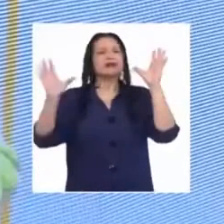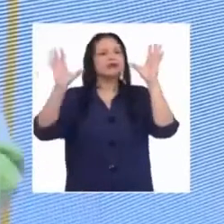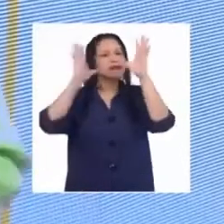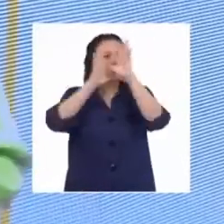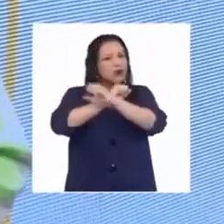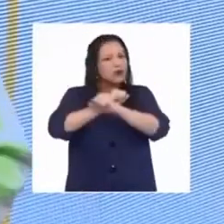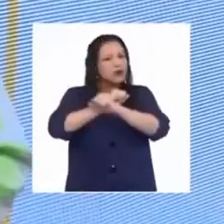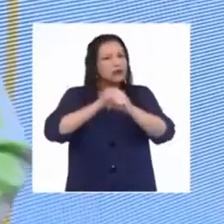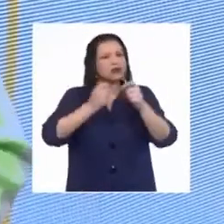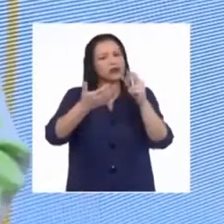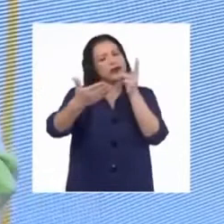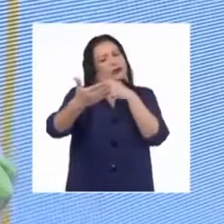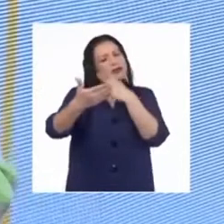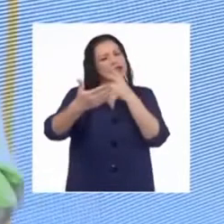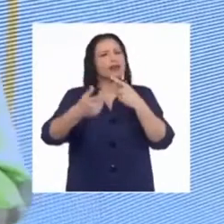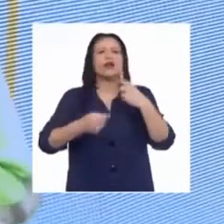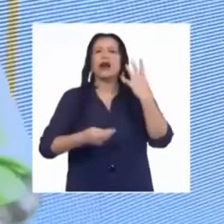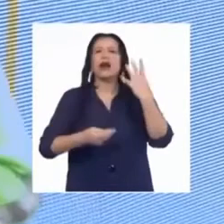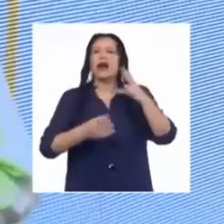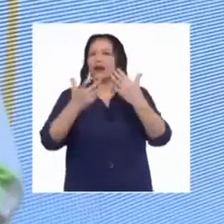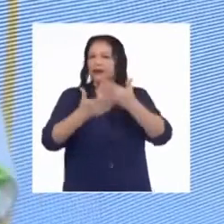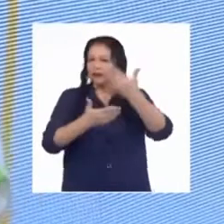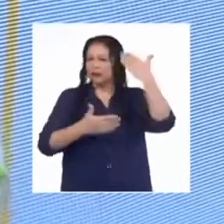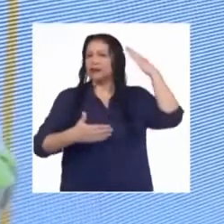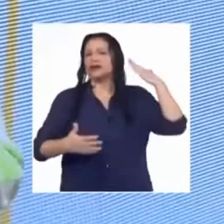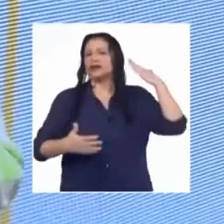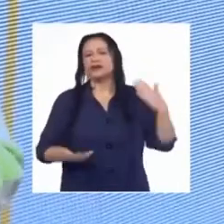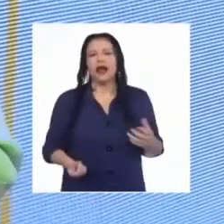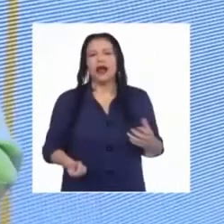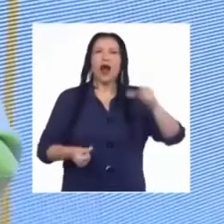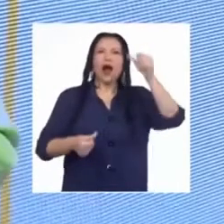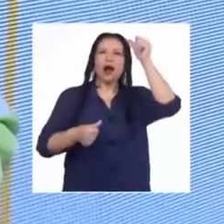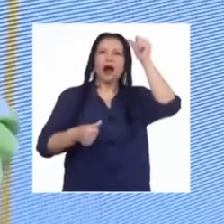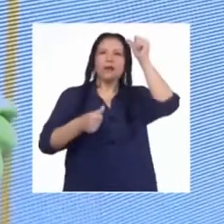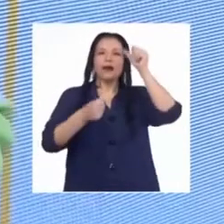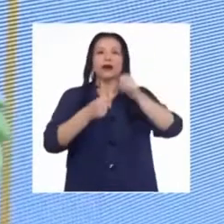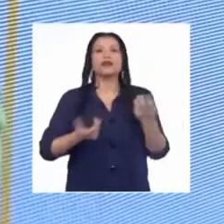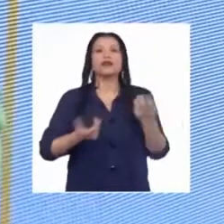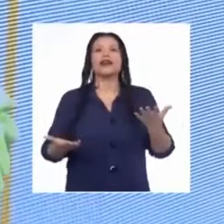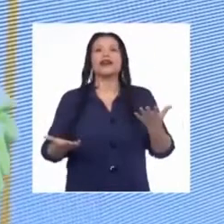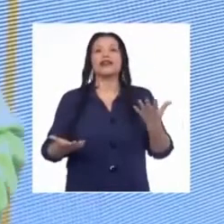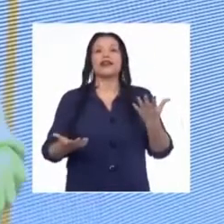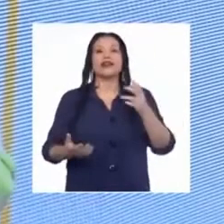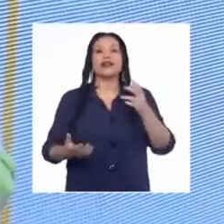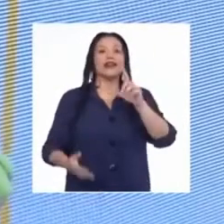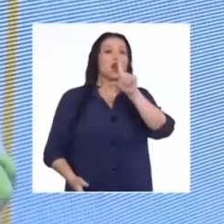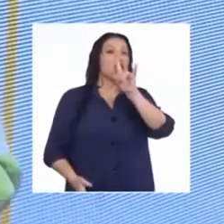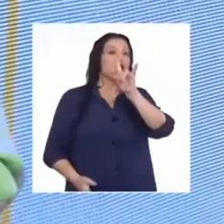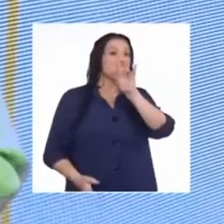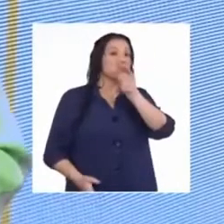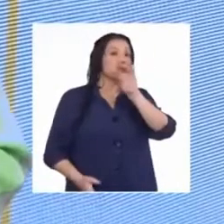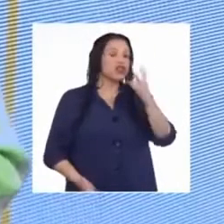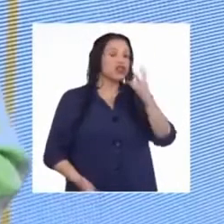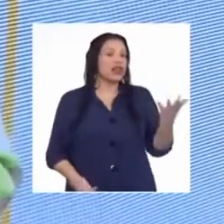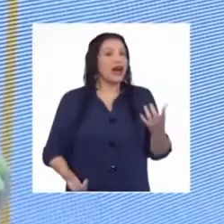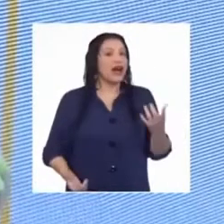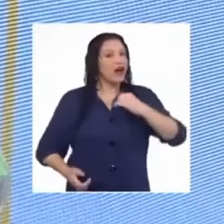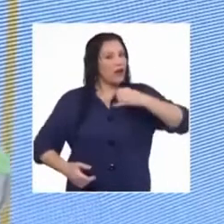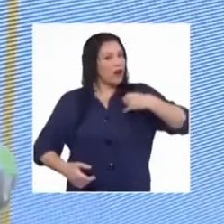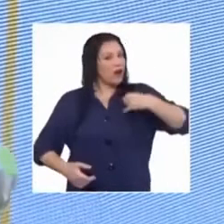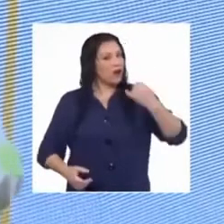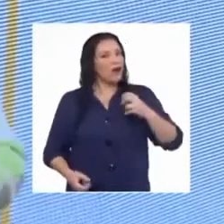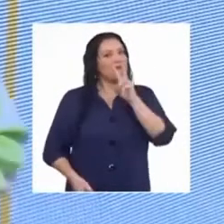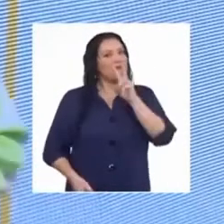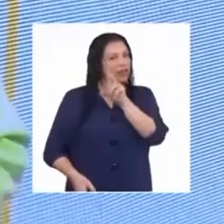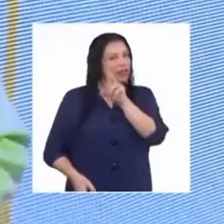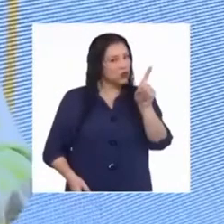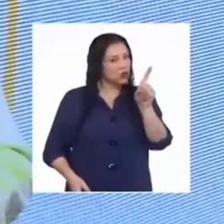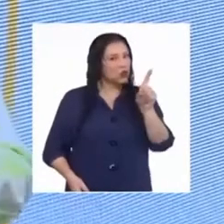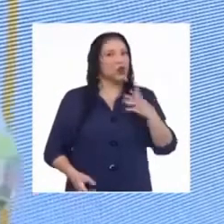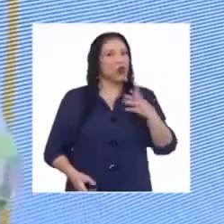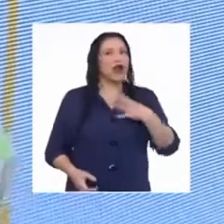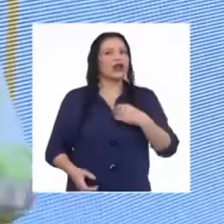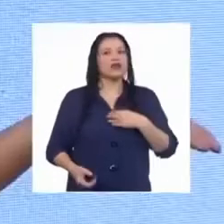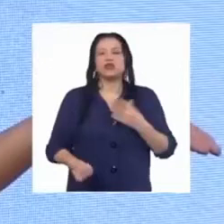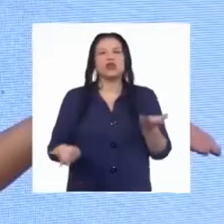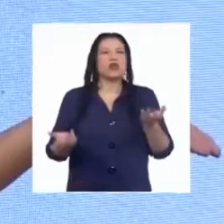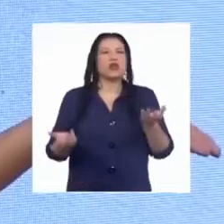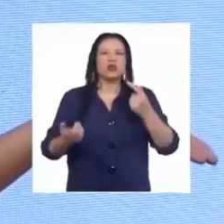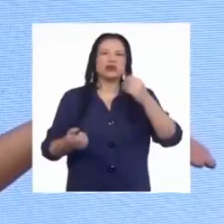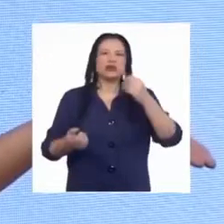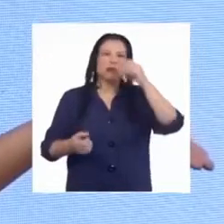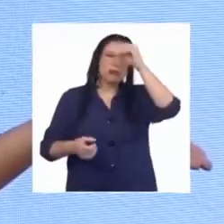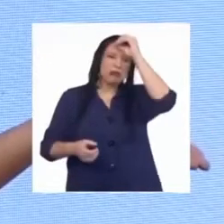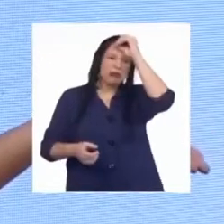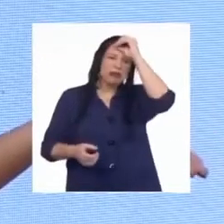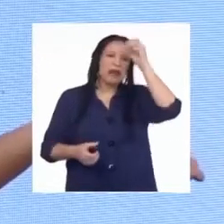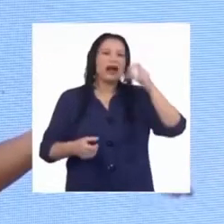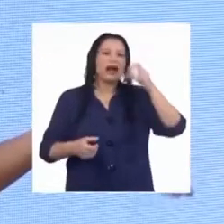lo que avanzamos en los programas anteriores. Me acordé de Lucía, ¿se acuerdan? La joven de 21 años que no tenía claridad sobre las oportunidades a